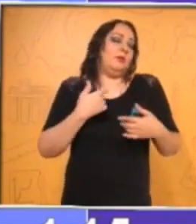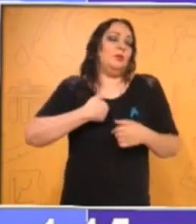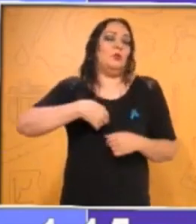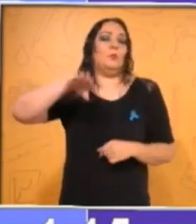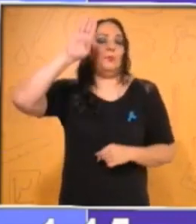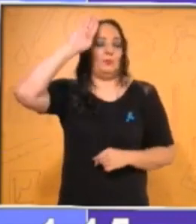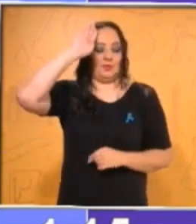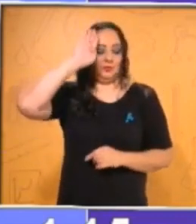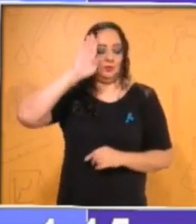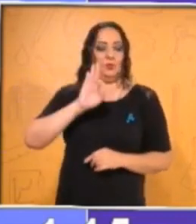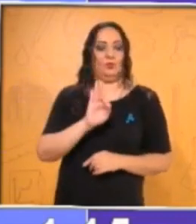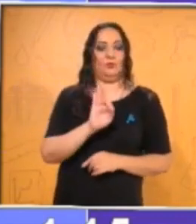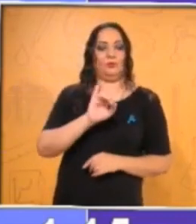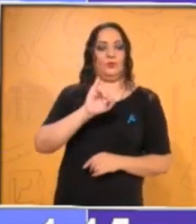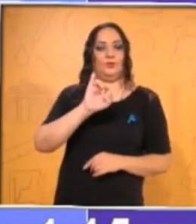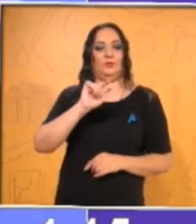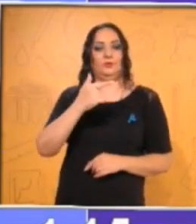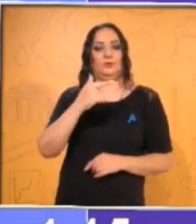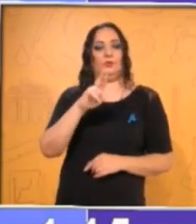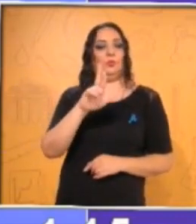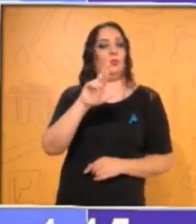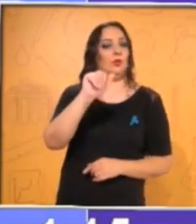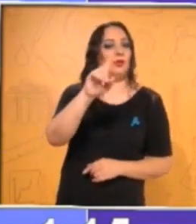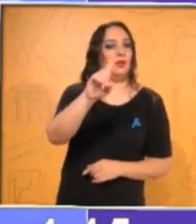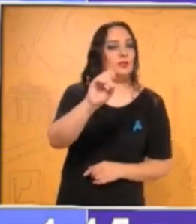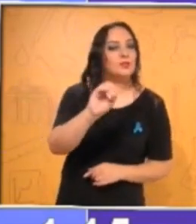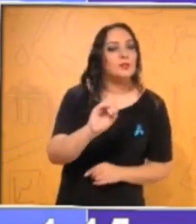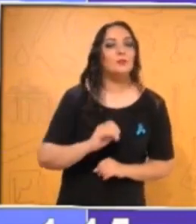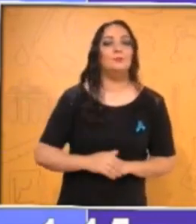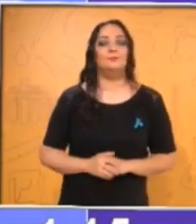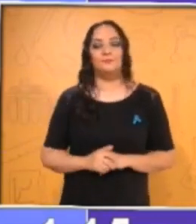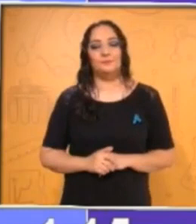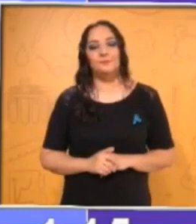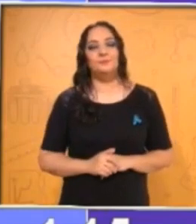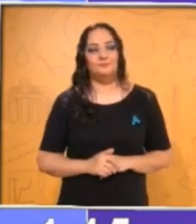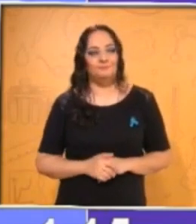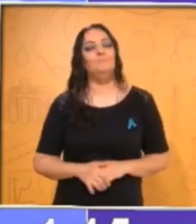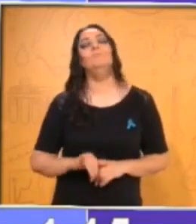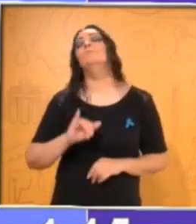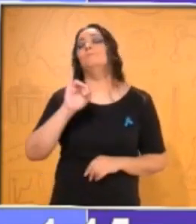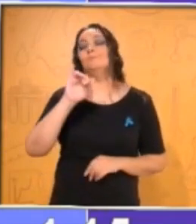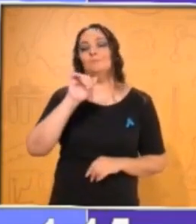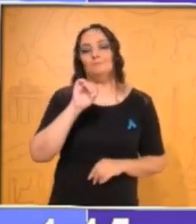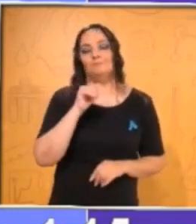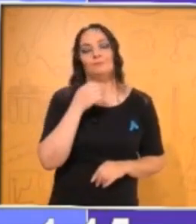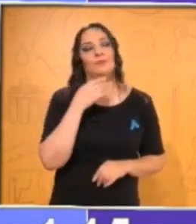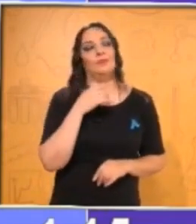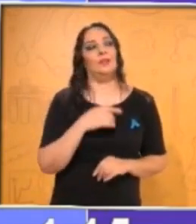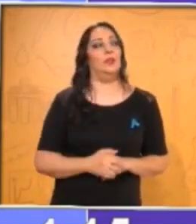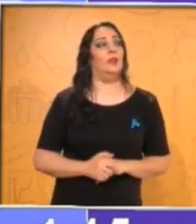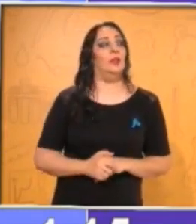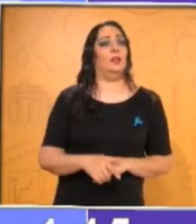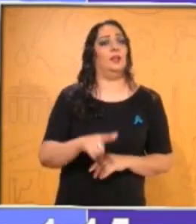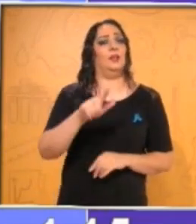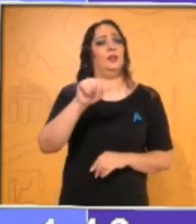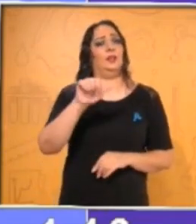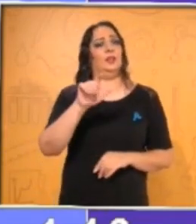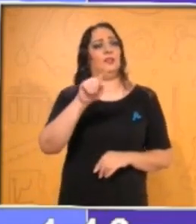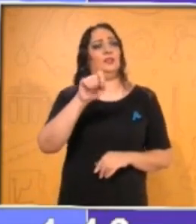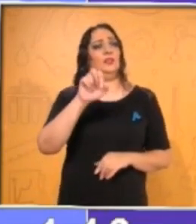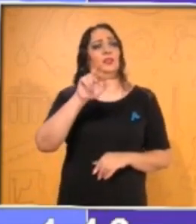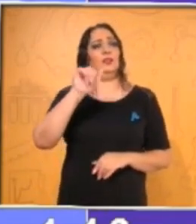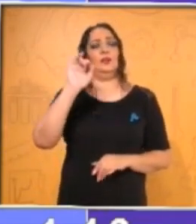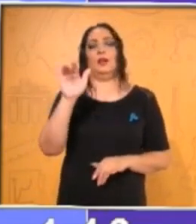figurado. Muy bien. El sentido de la número 1 es sentido literal. Y vamos a escribirlo...